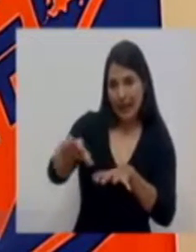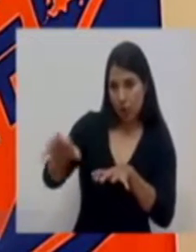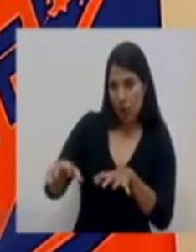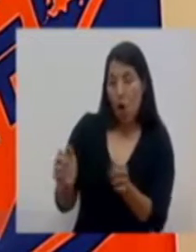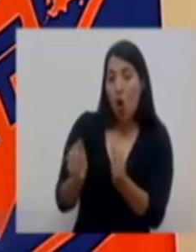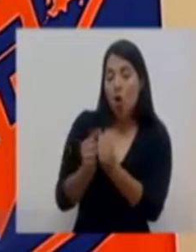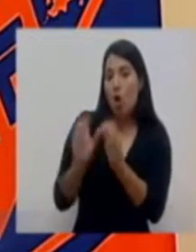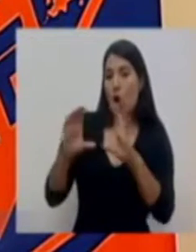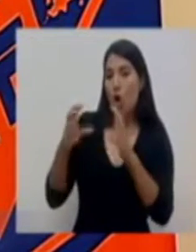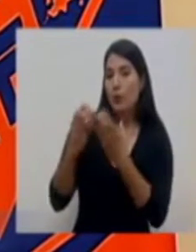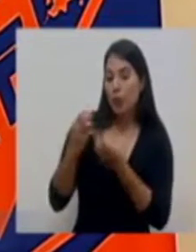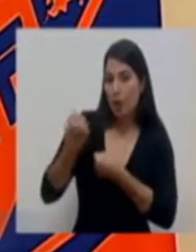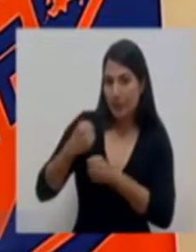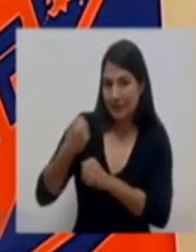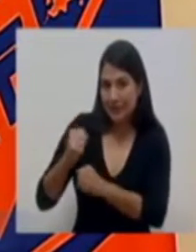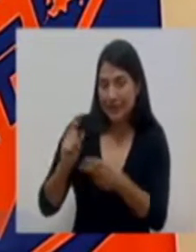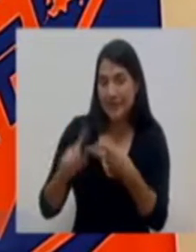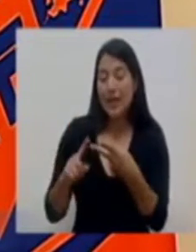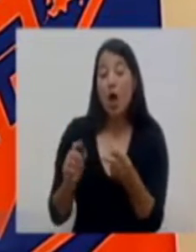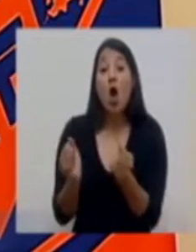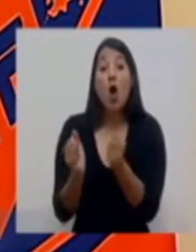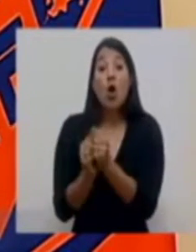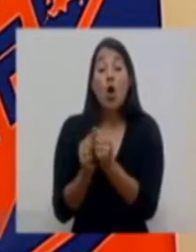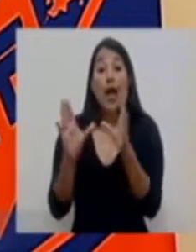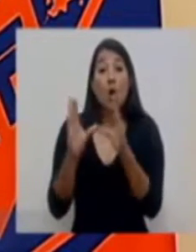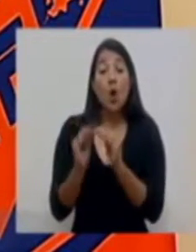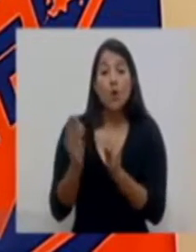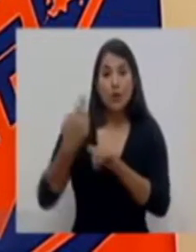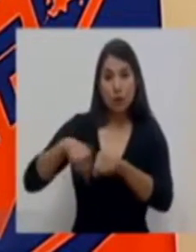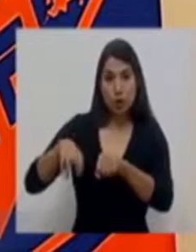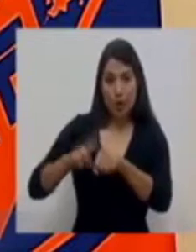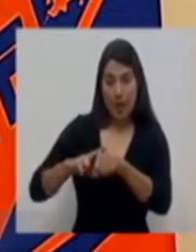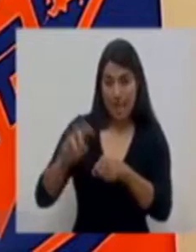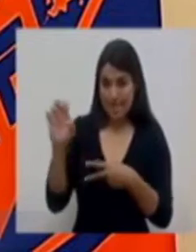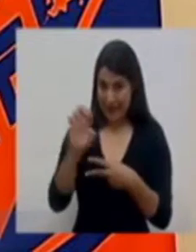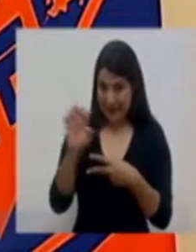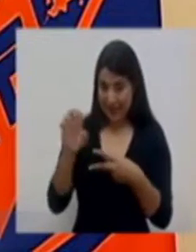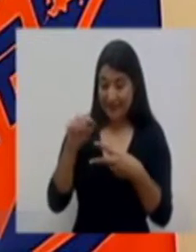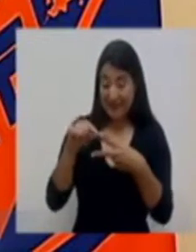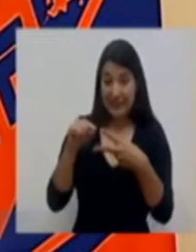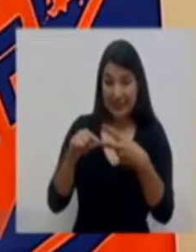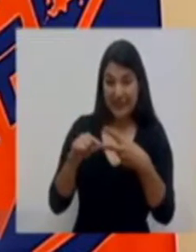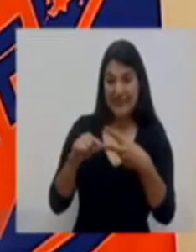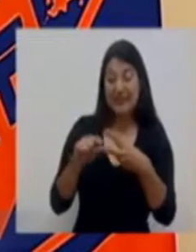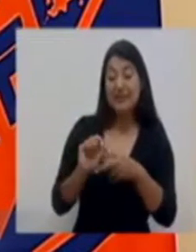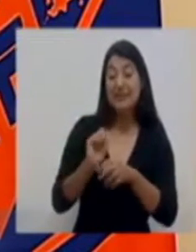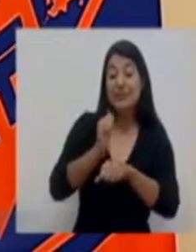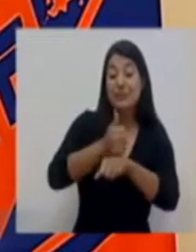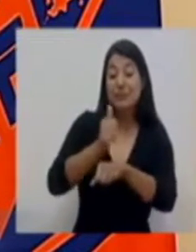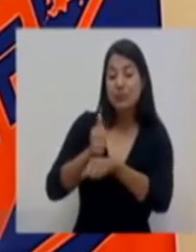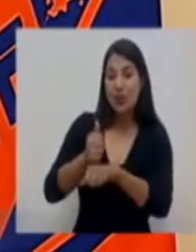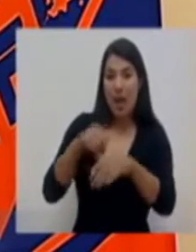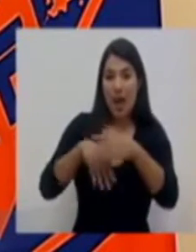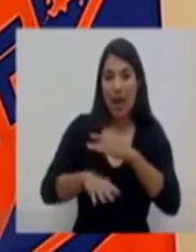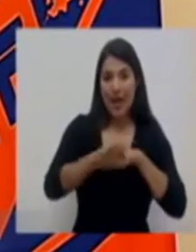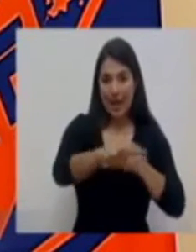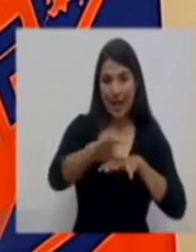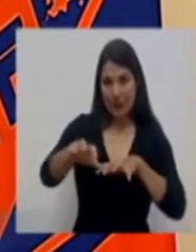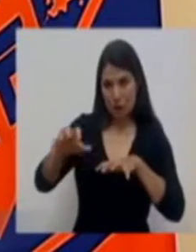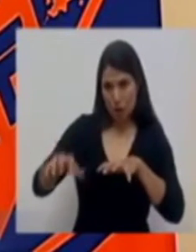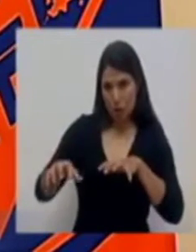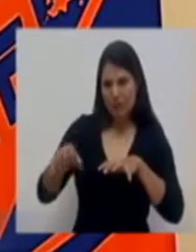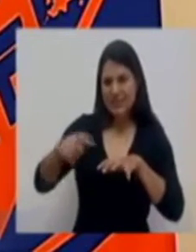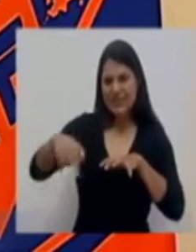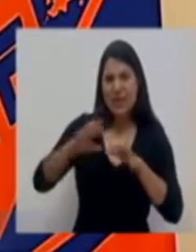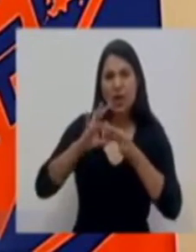de los oficiales de operaciones de la comisión nacional de emergencia que están ubicados en los territorios gestionando con los alcaldes